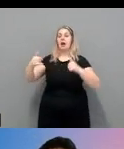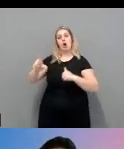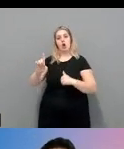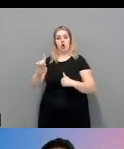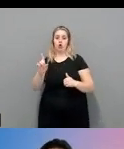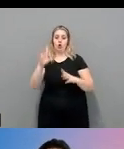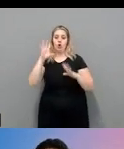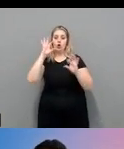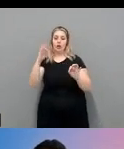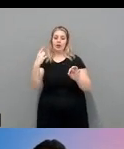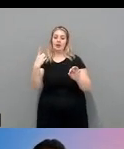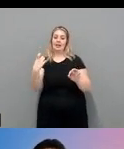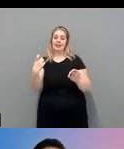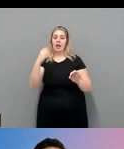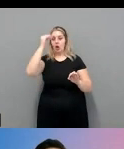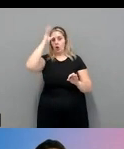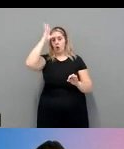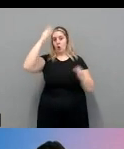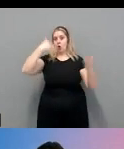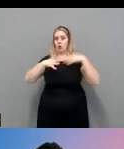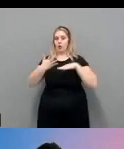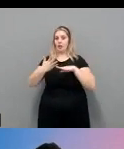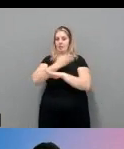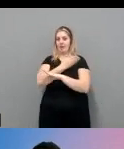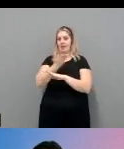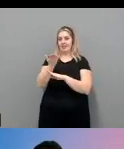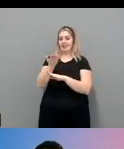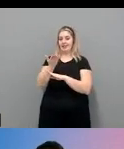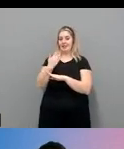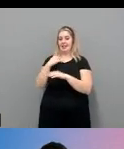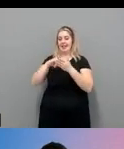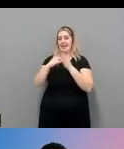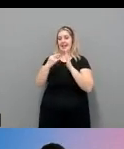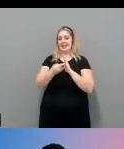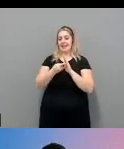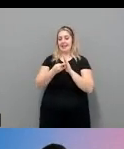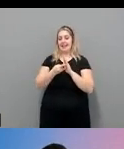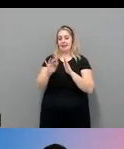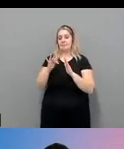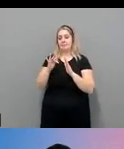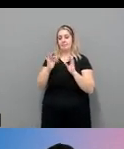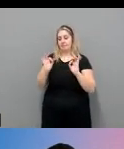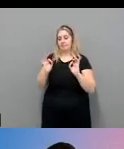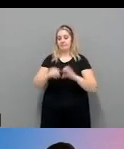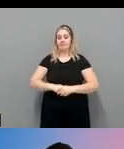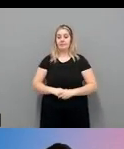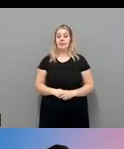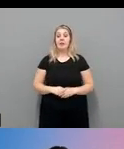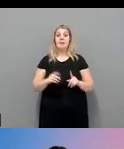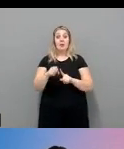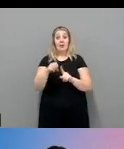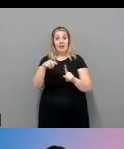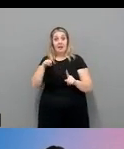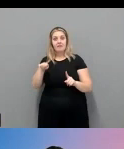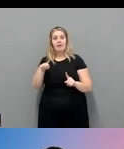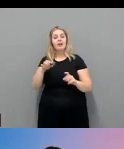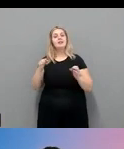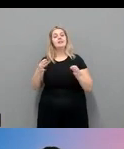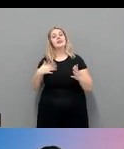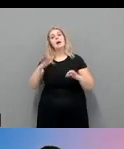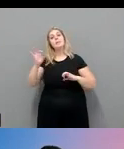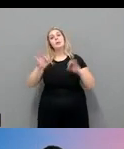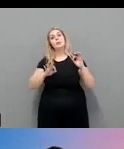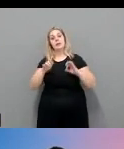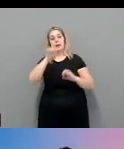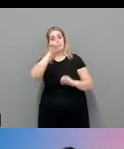Evidentemente se requiere conocimiento de esta técnica y de esta metodología. Pero este enfoque incrementa la probabilidad de que